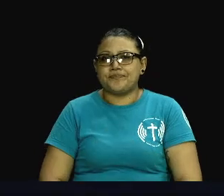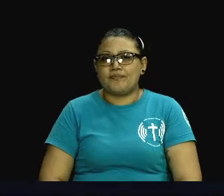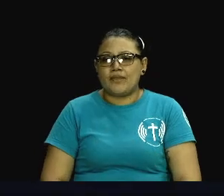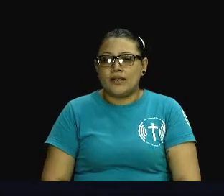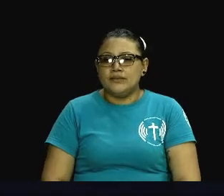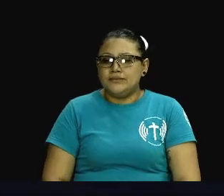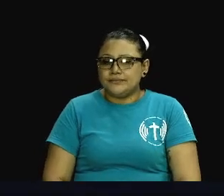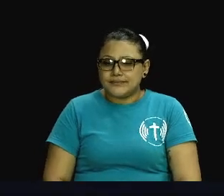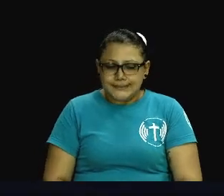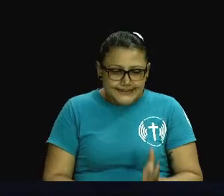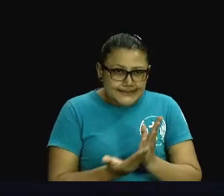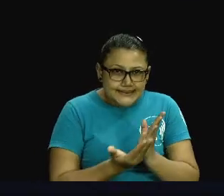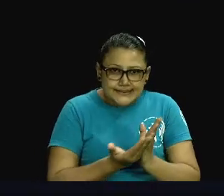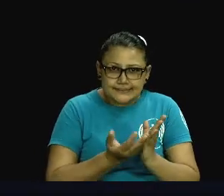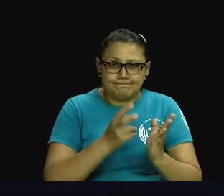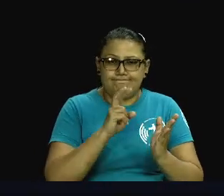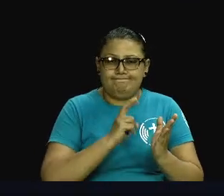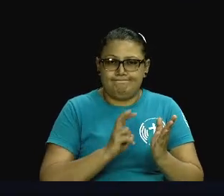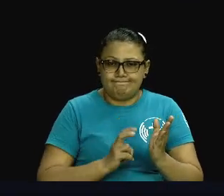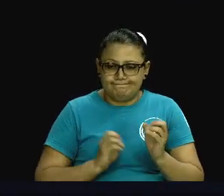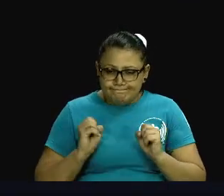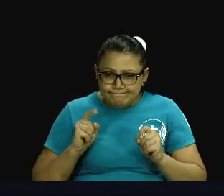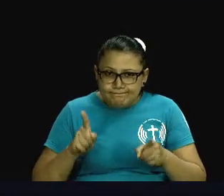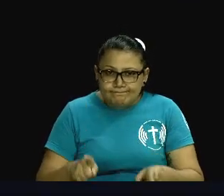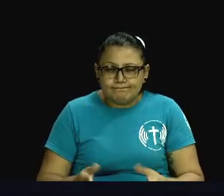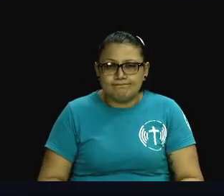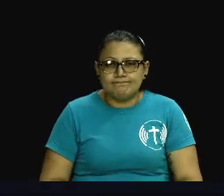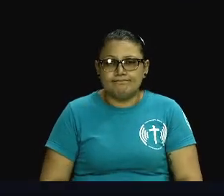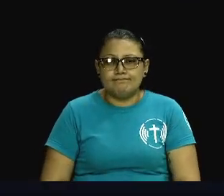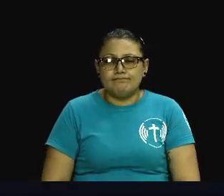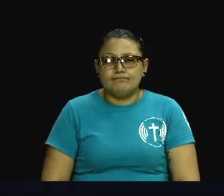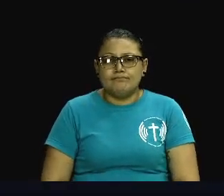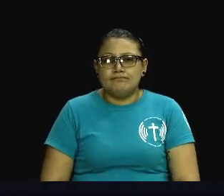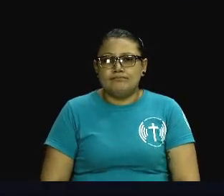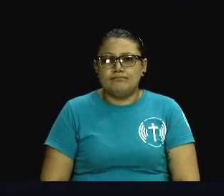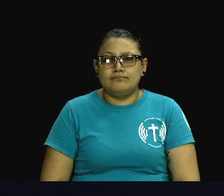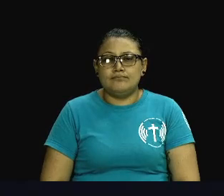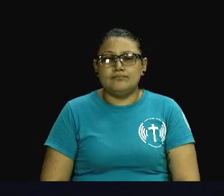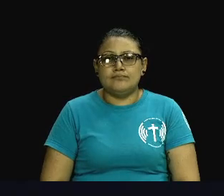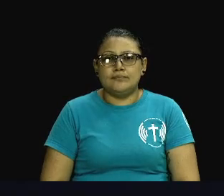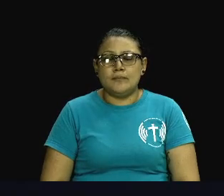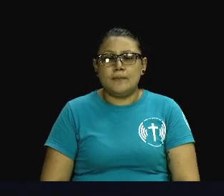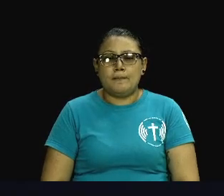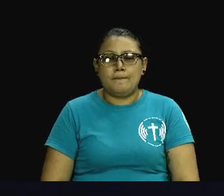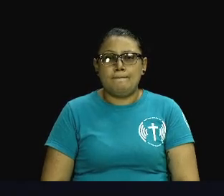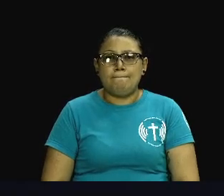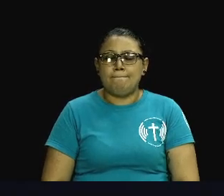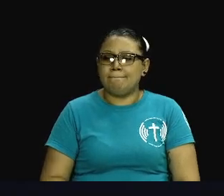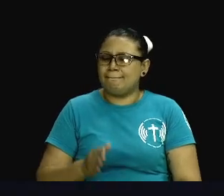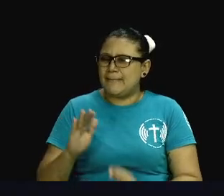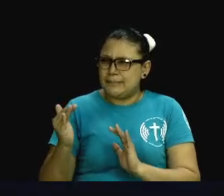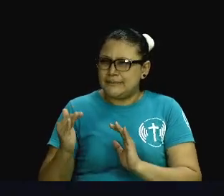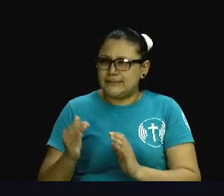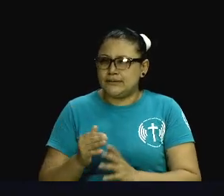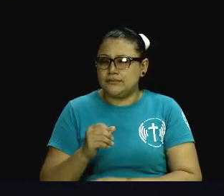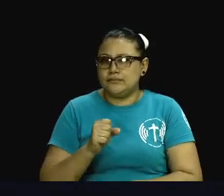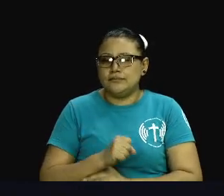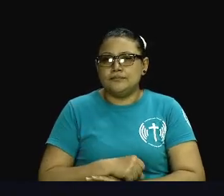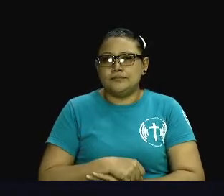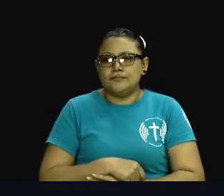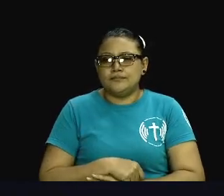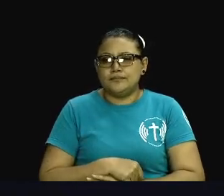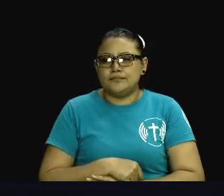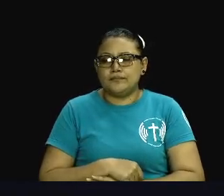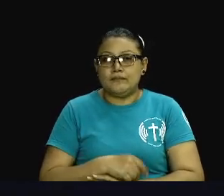espiritual de oportunidades nuestra hambre se ha vuelto grave como lo fue en samaria porque su palabra lo